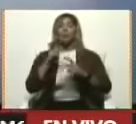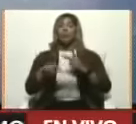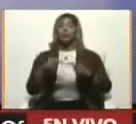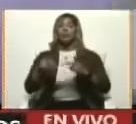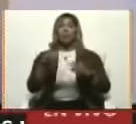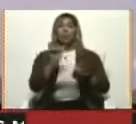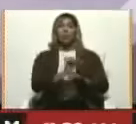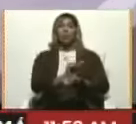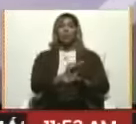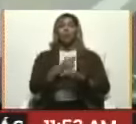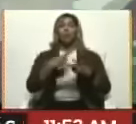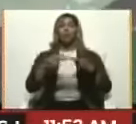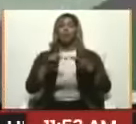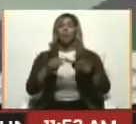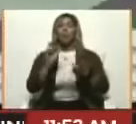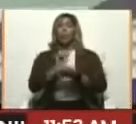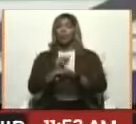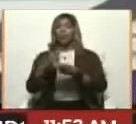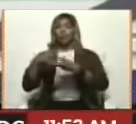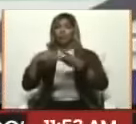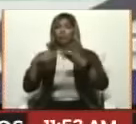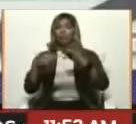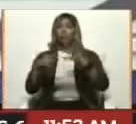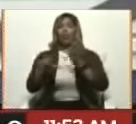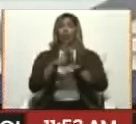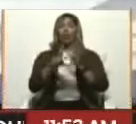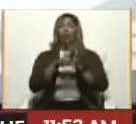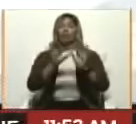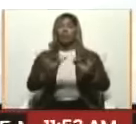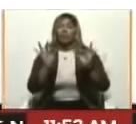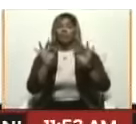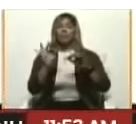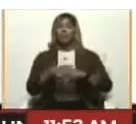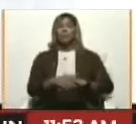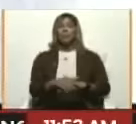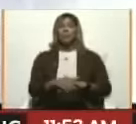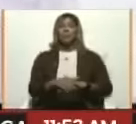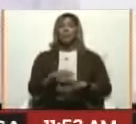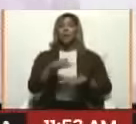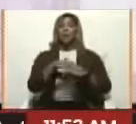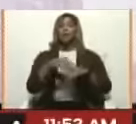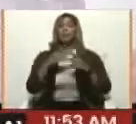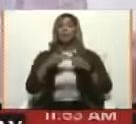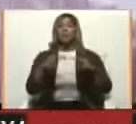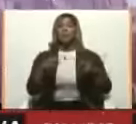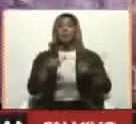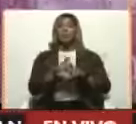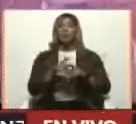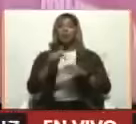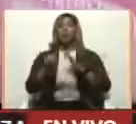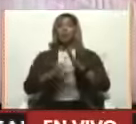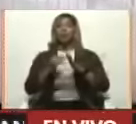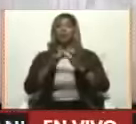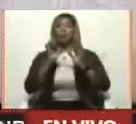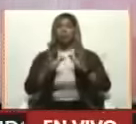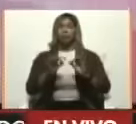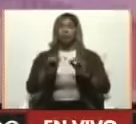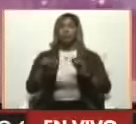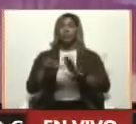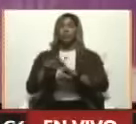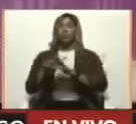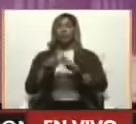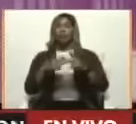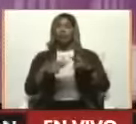Penal, el Código Penal y las leyes penales especiales. El Ministerio Público es una institución garante de la